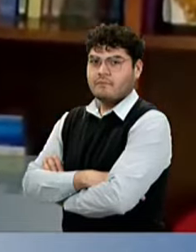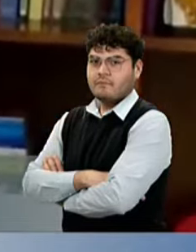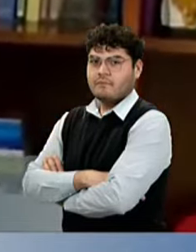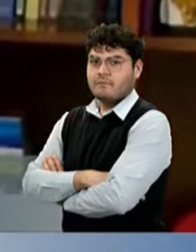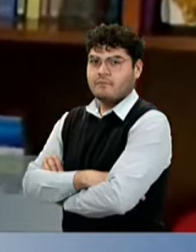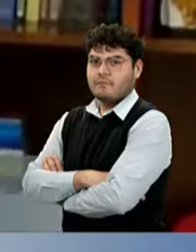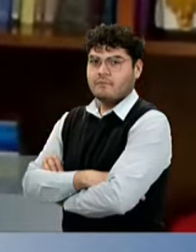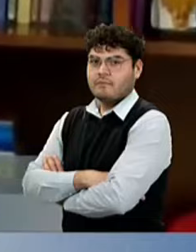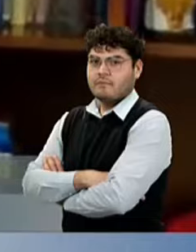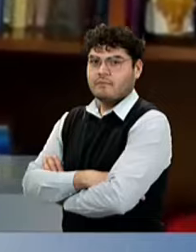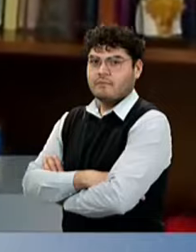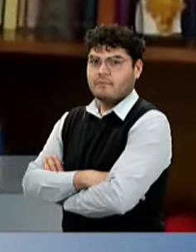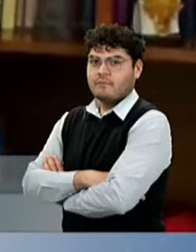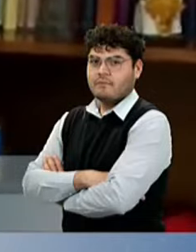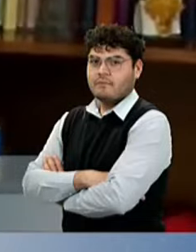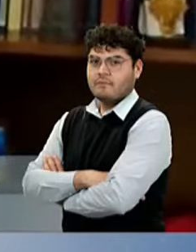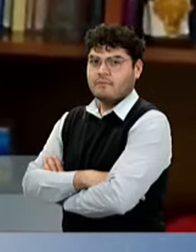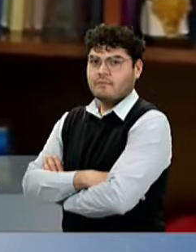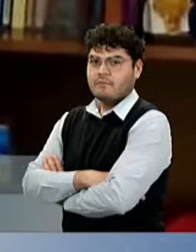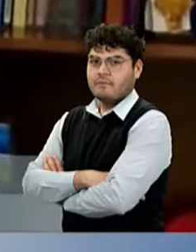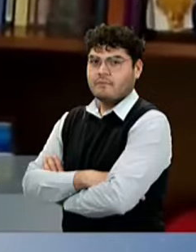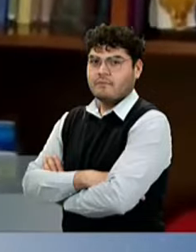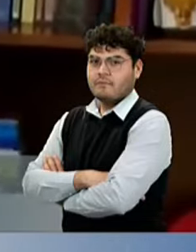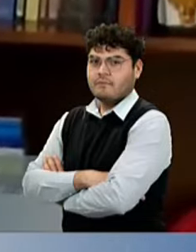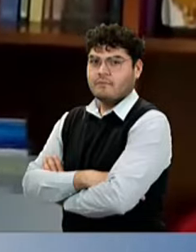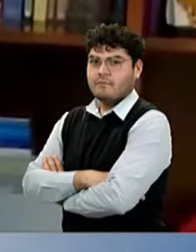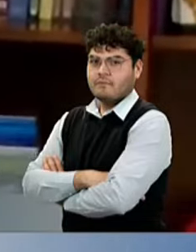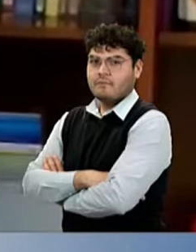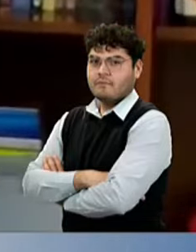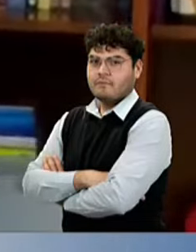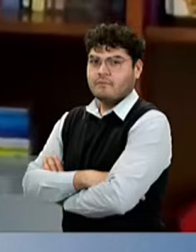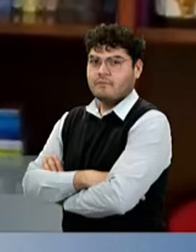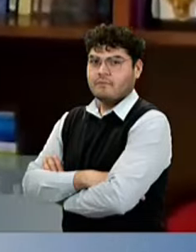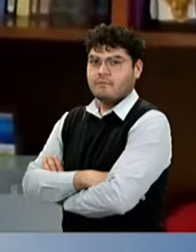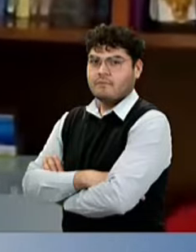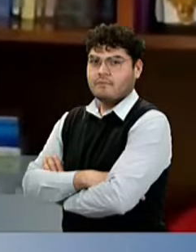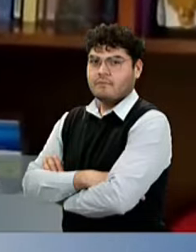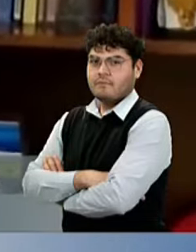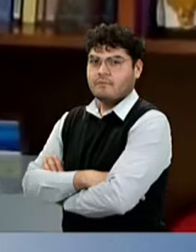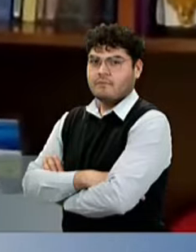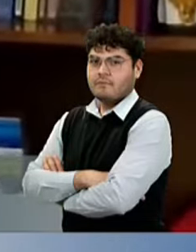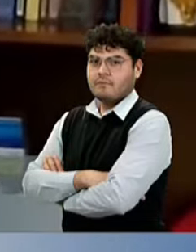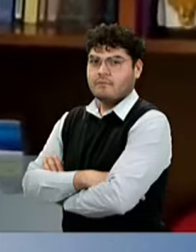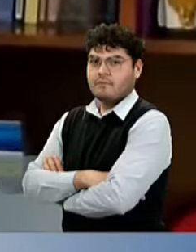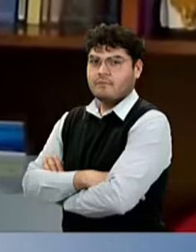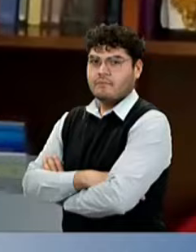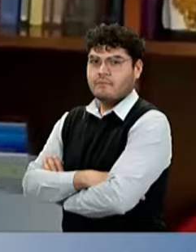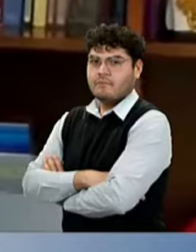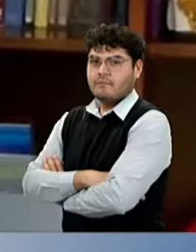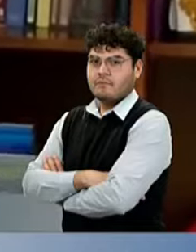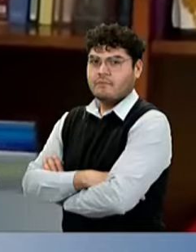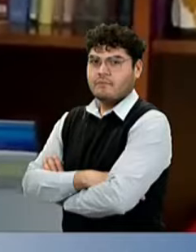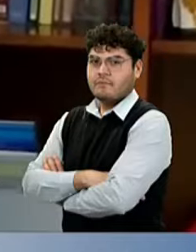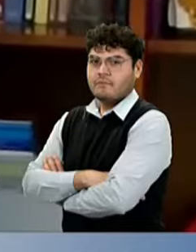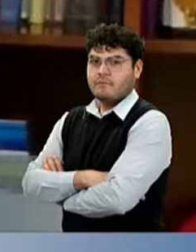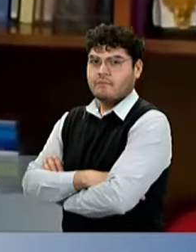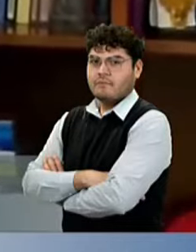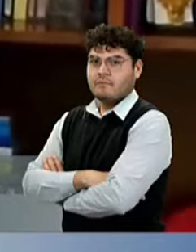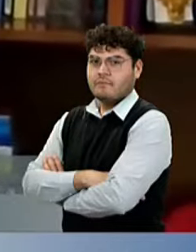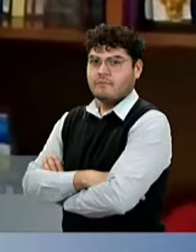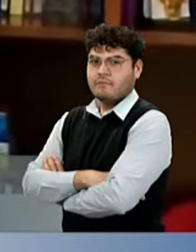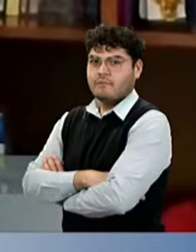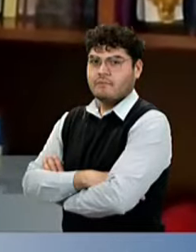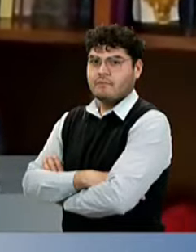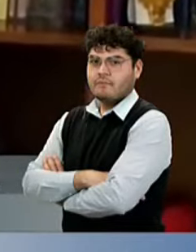42 facturas falsas emitidas entre el 9 de febrero de 2022 y el 3 de mayo de 2023 por las tres